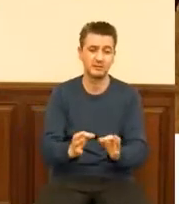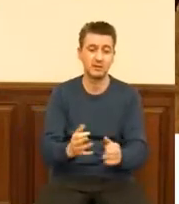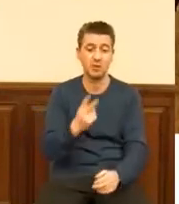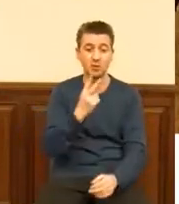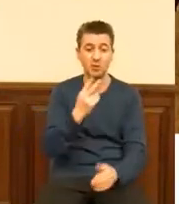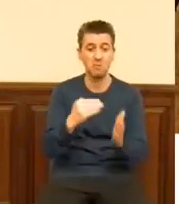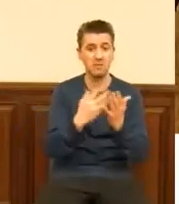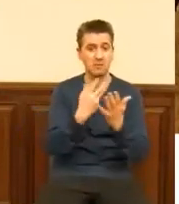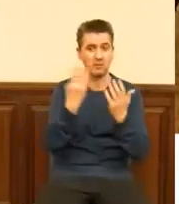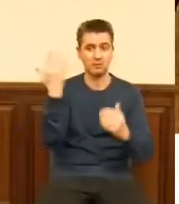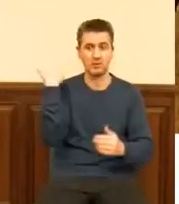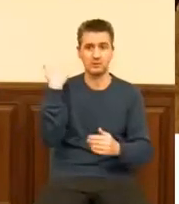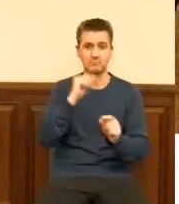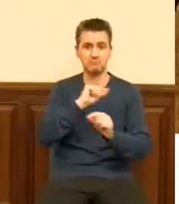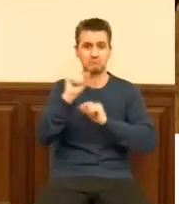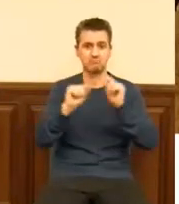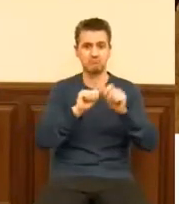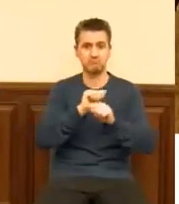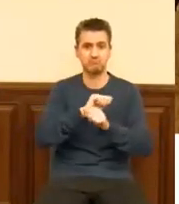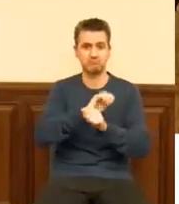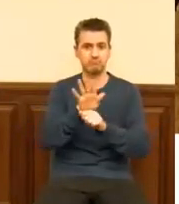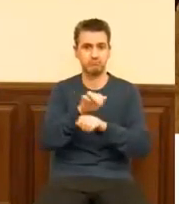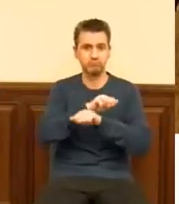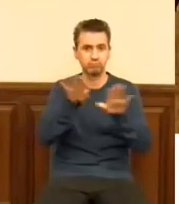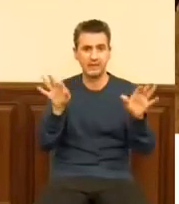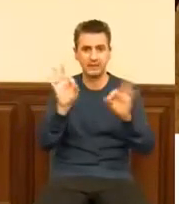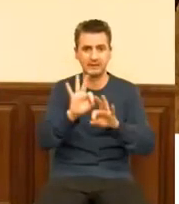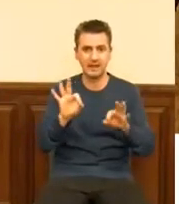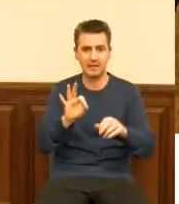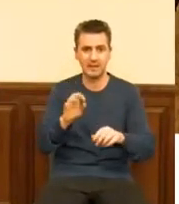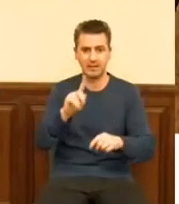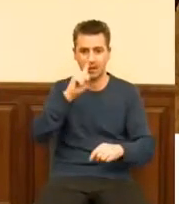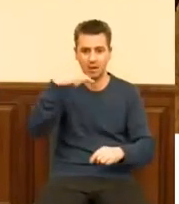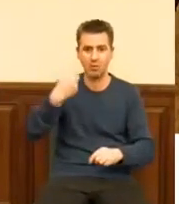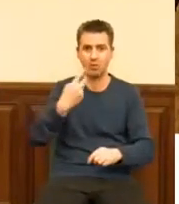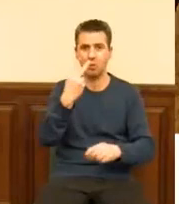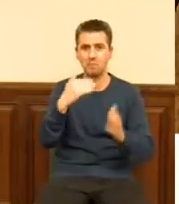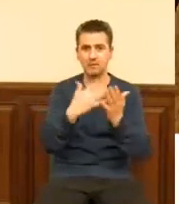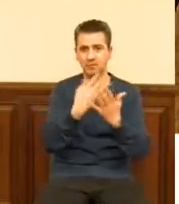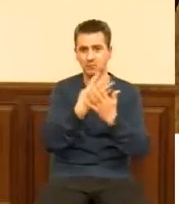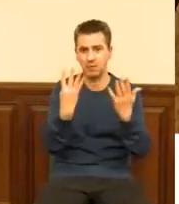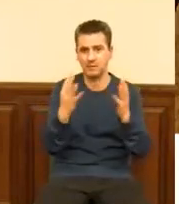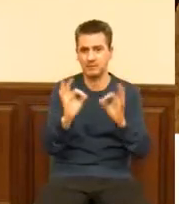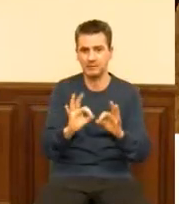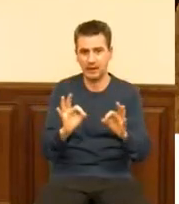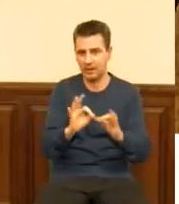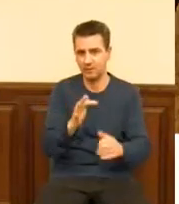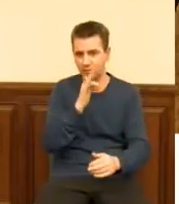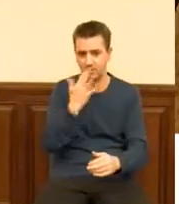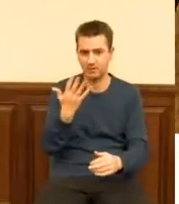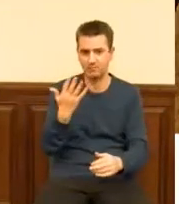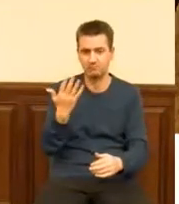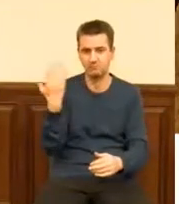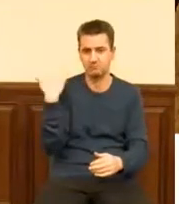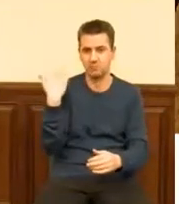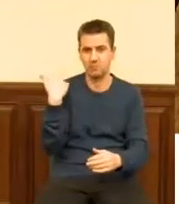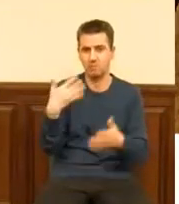había pandemia, ni en el 2019 tampoco. Es que la pandemia empezó en marzo del 2020.